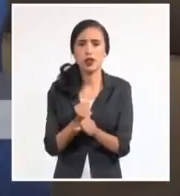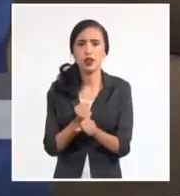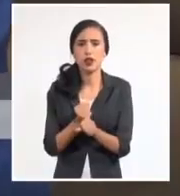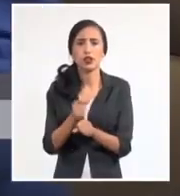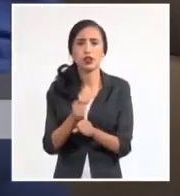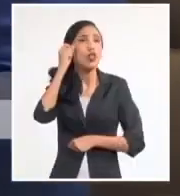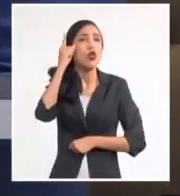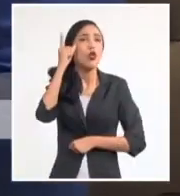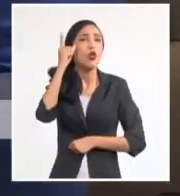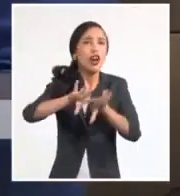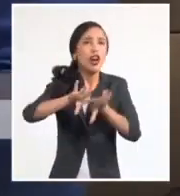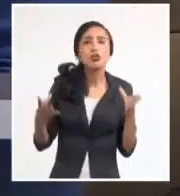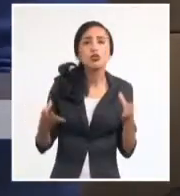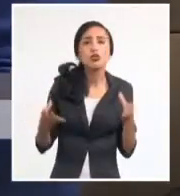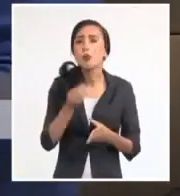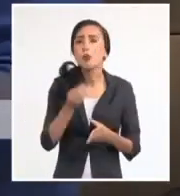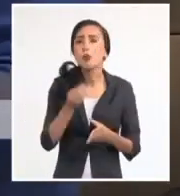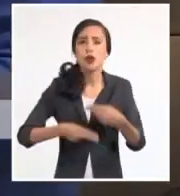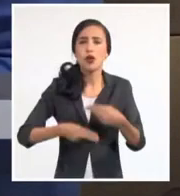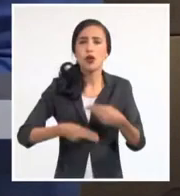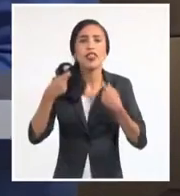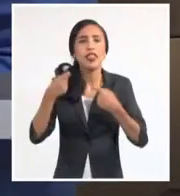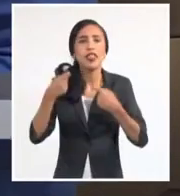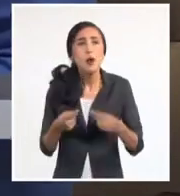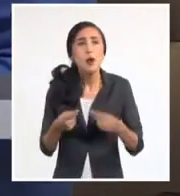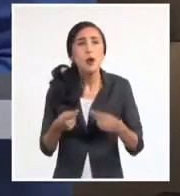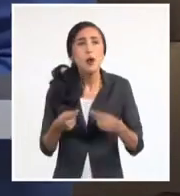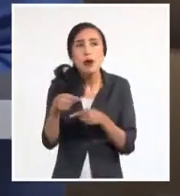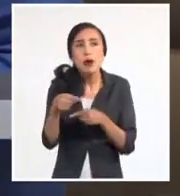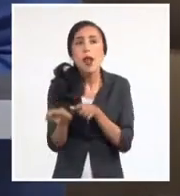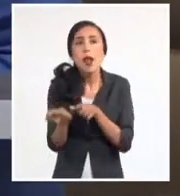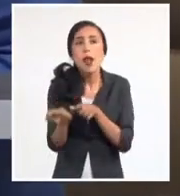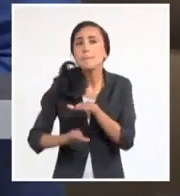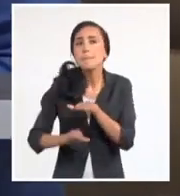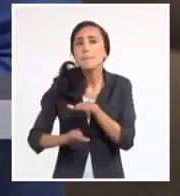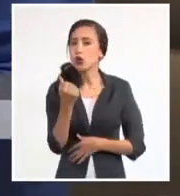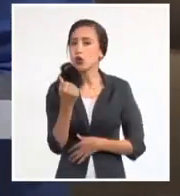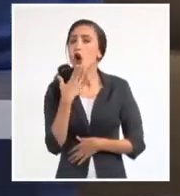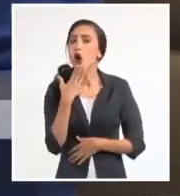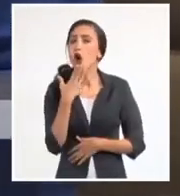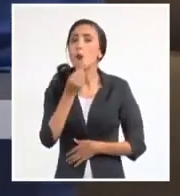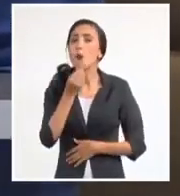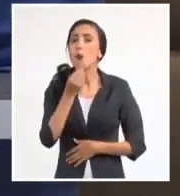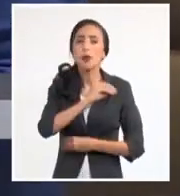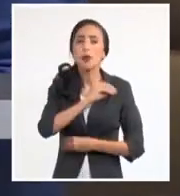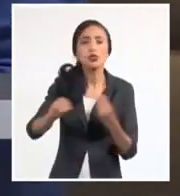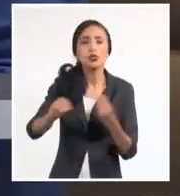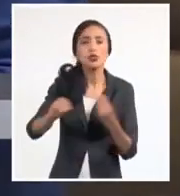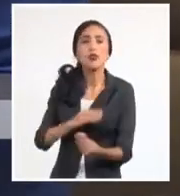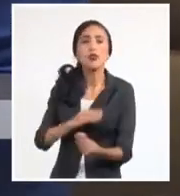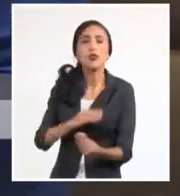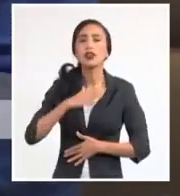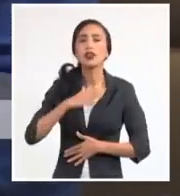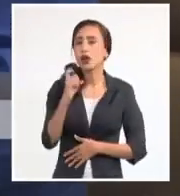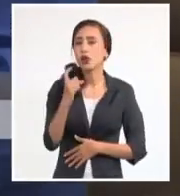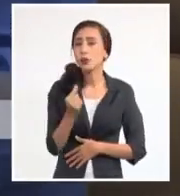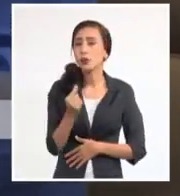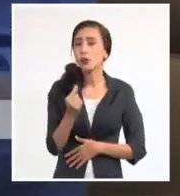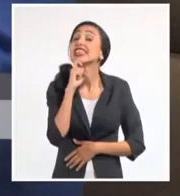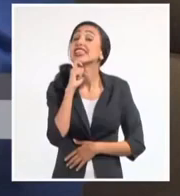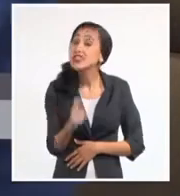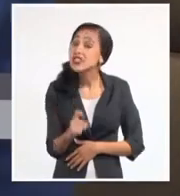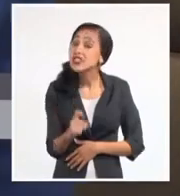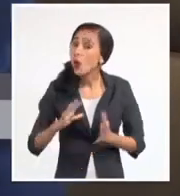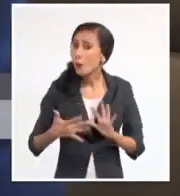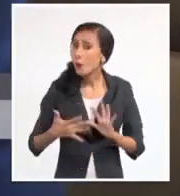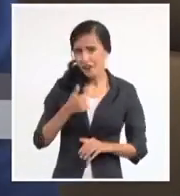lo que podamos hacer tenemos que partir de la economía y cómo podemos transformar nuestra realidad económica, que es muy difícil, es complejo, que